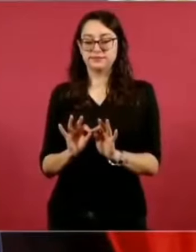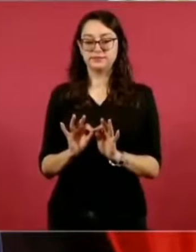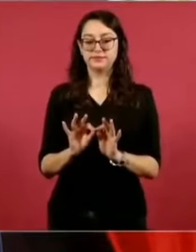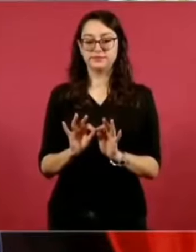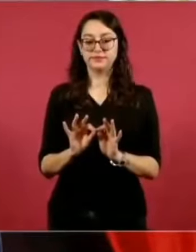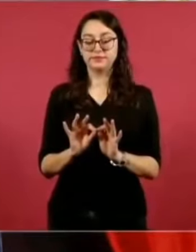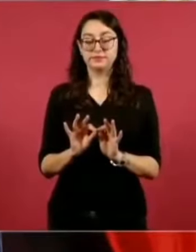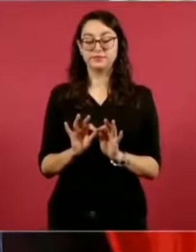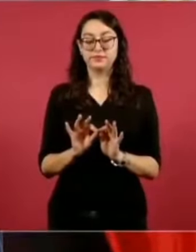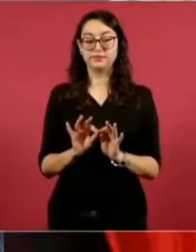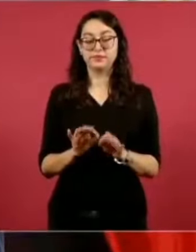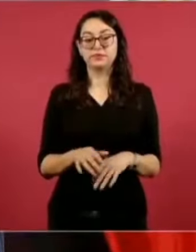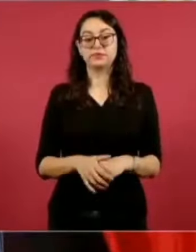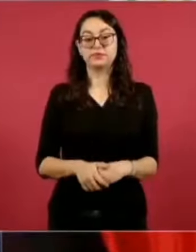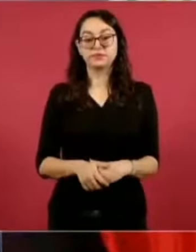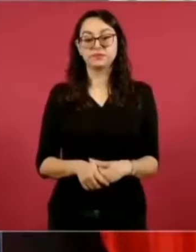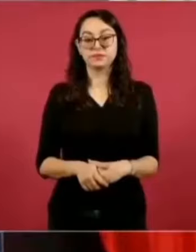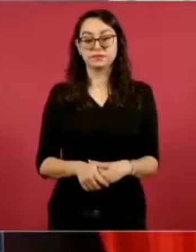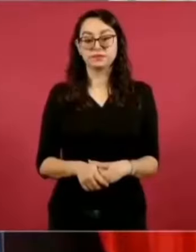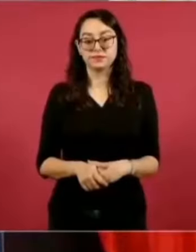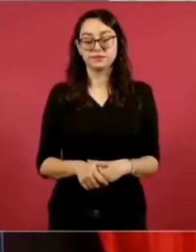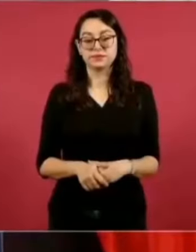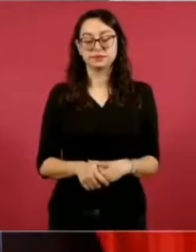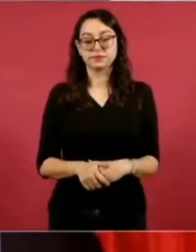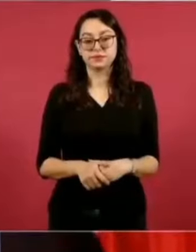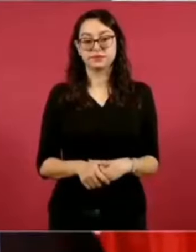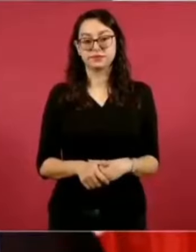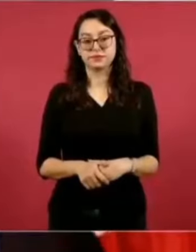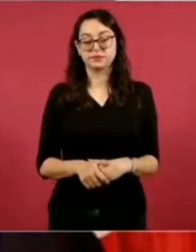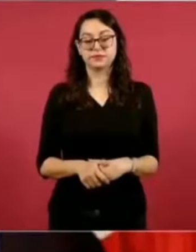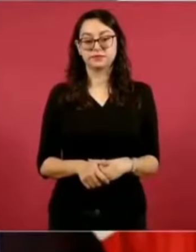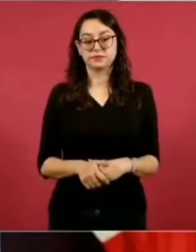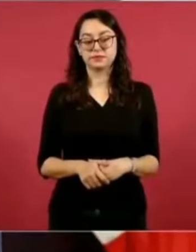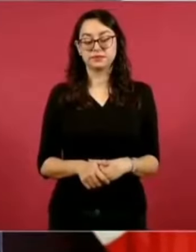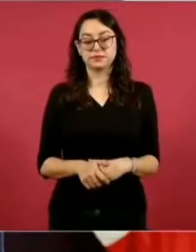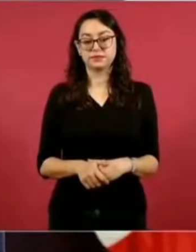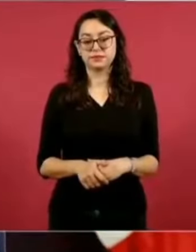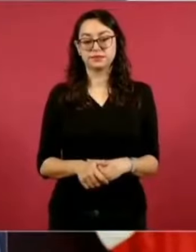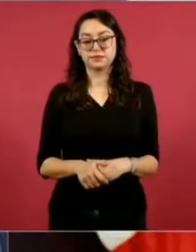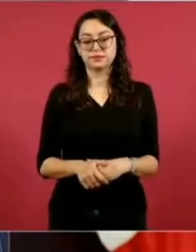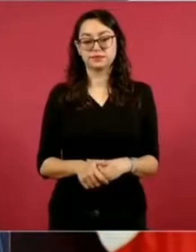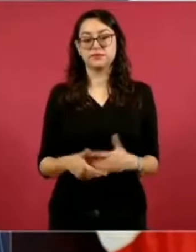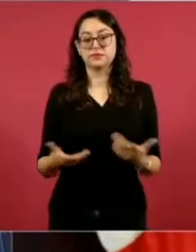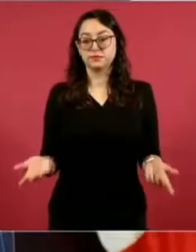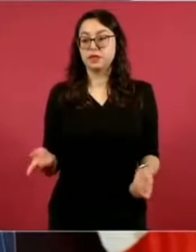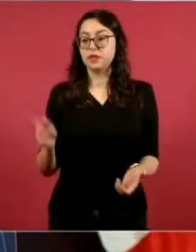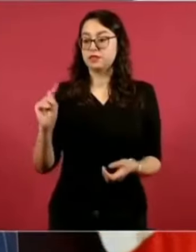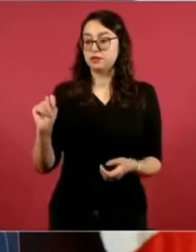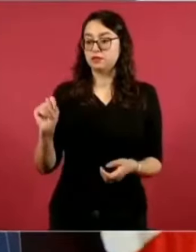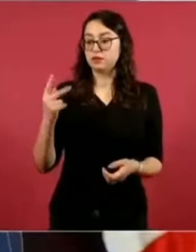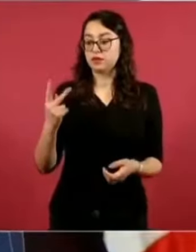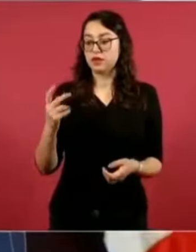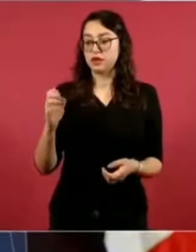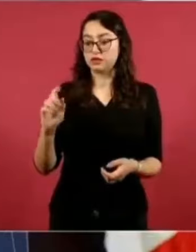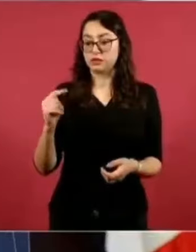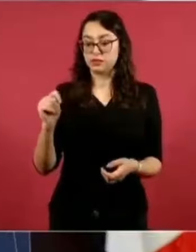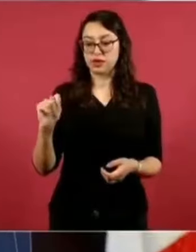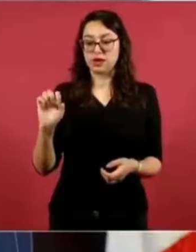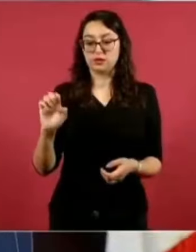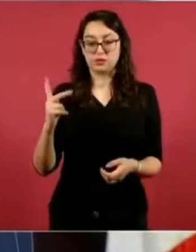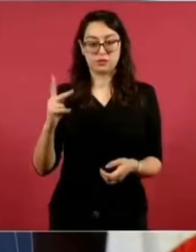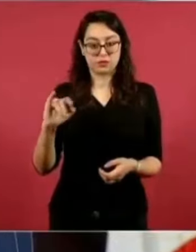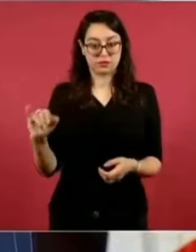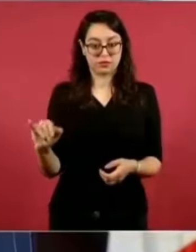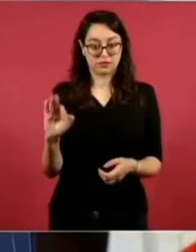para que se sepa de que ya el Tribunal Electoral